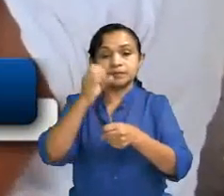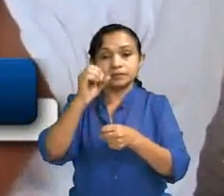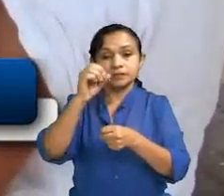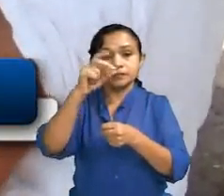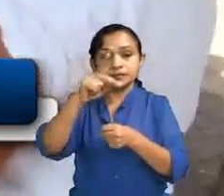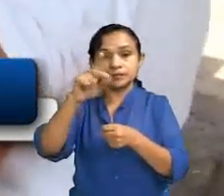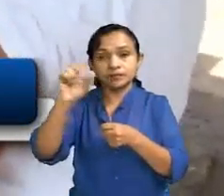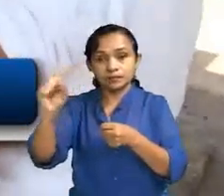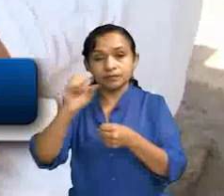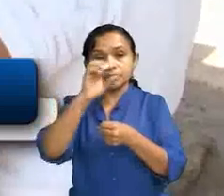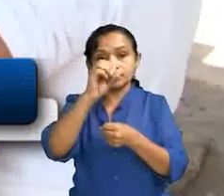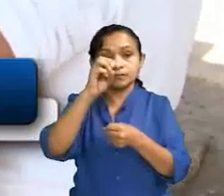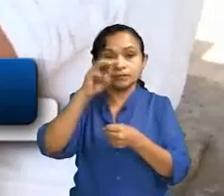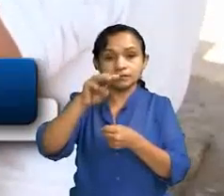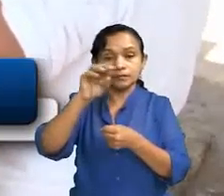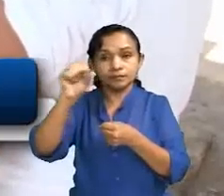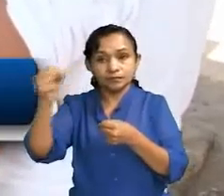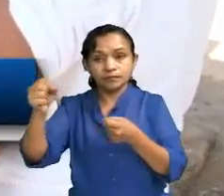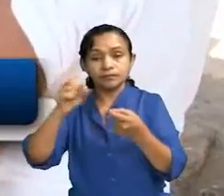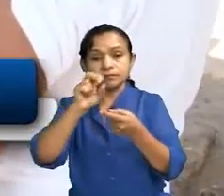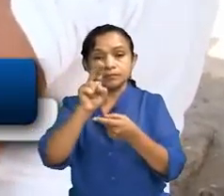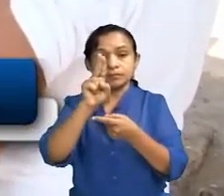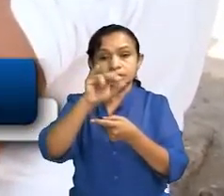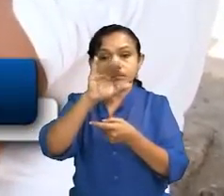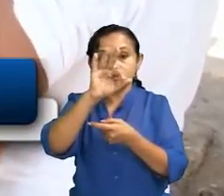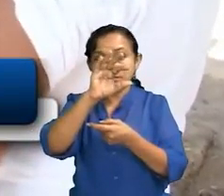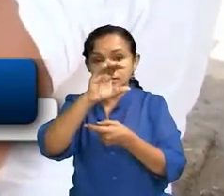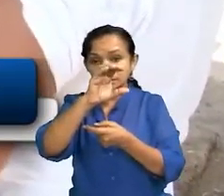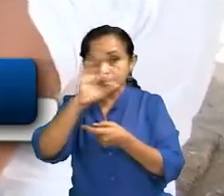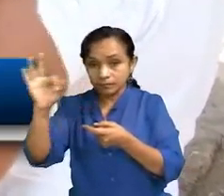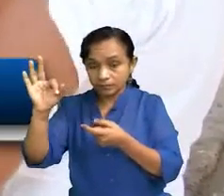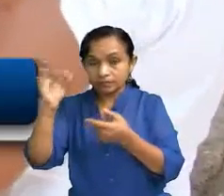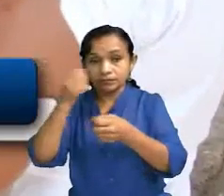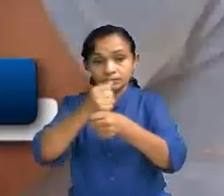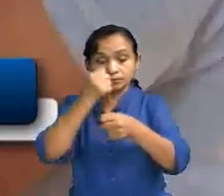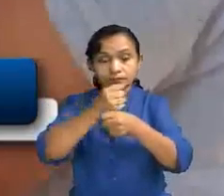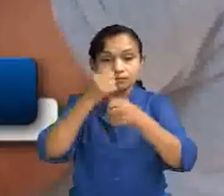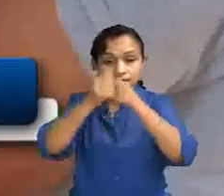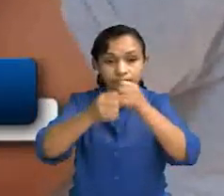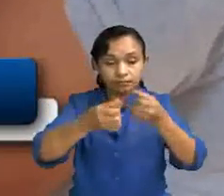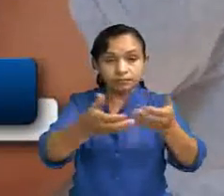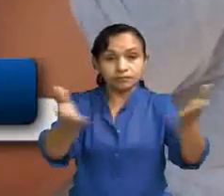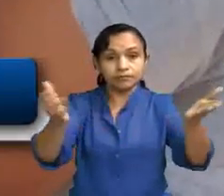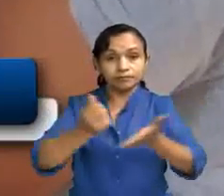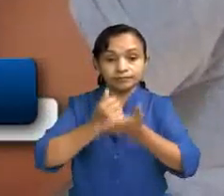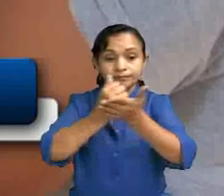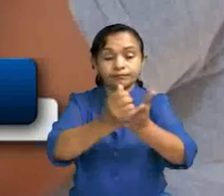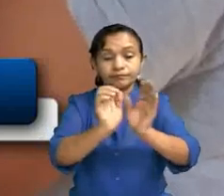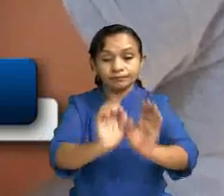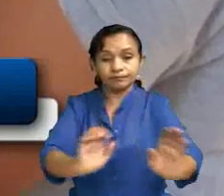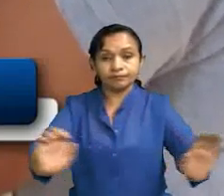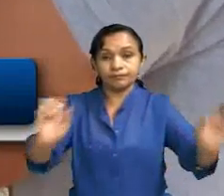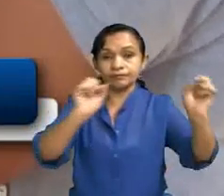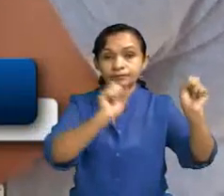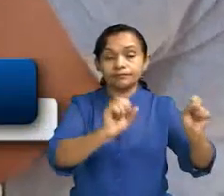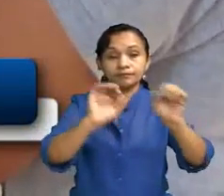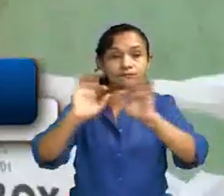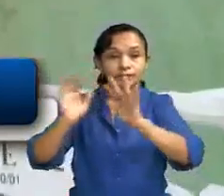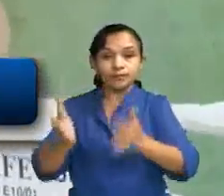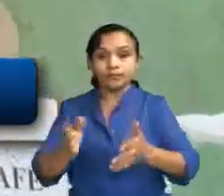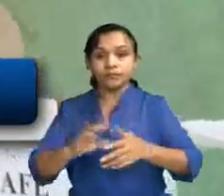la OMS. La OMS y, ¿verdad?, la UNICEF, sí. Y UNICEF, que trabaja en campañas a favor de los niños y las niñas. Así es. Ahora,